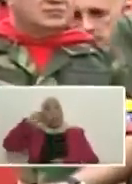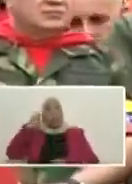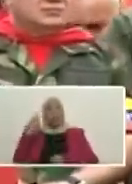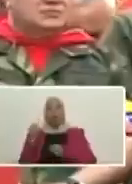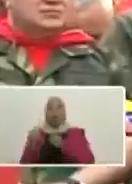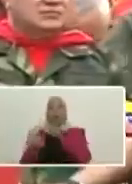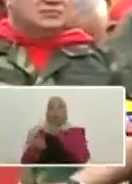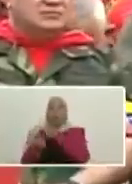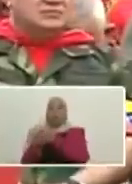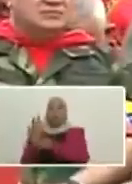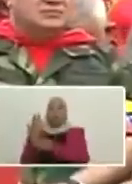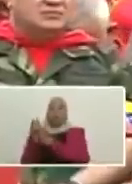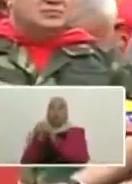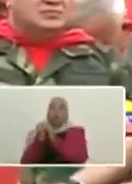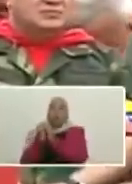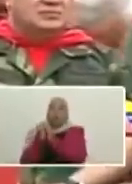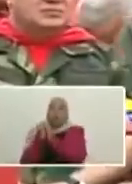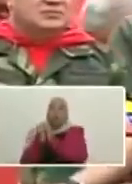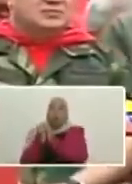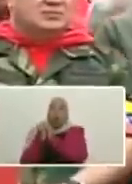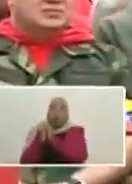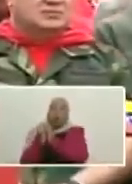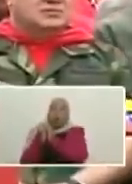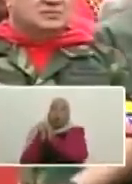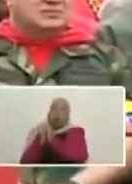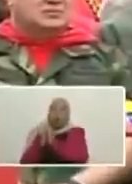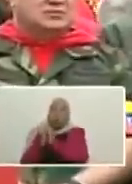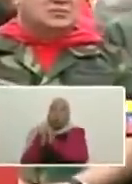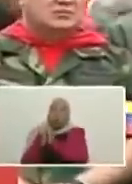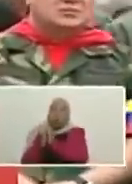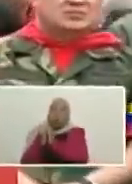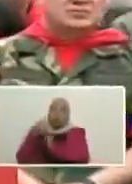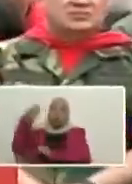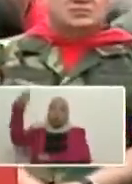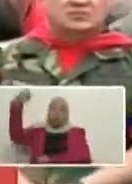y eleven su oración por su luz